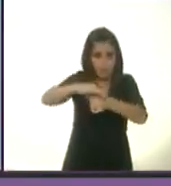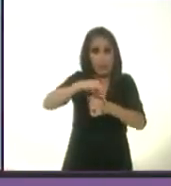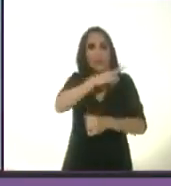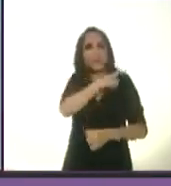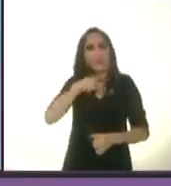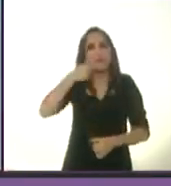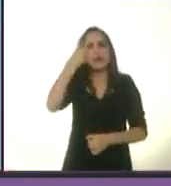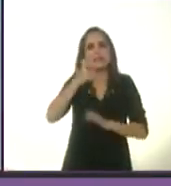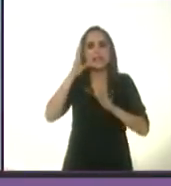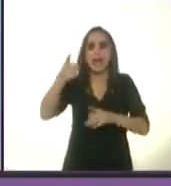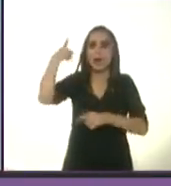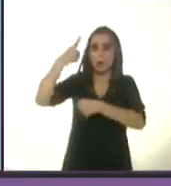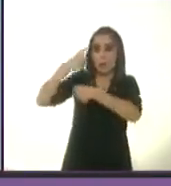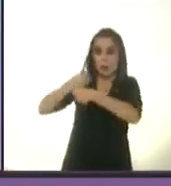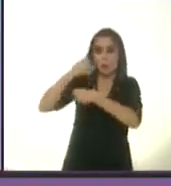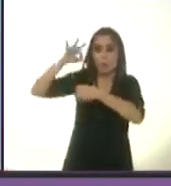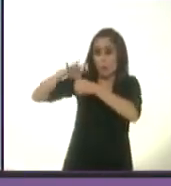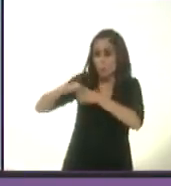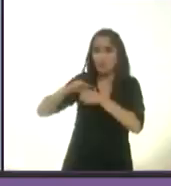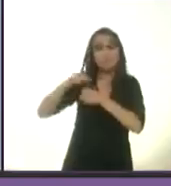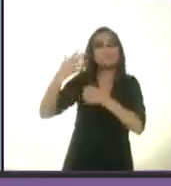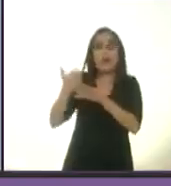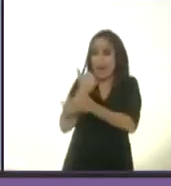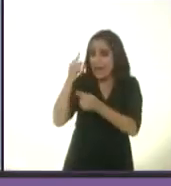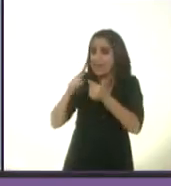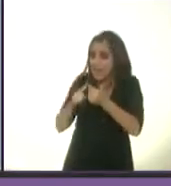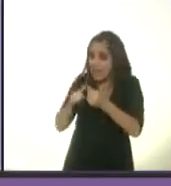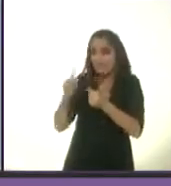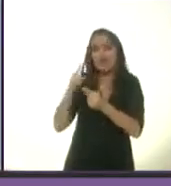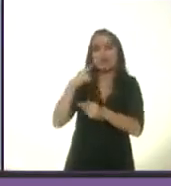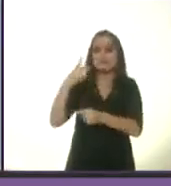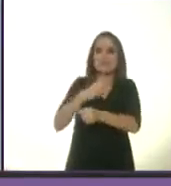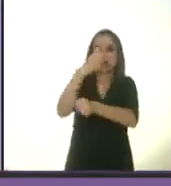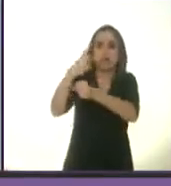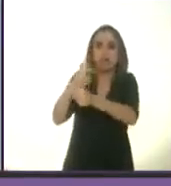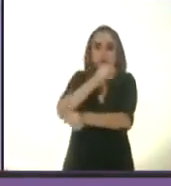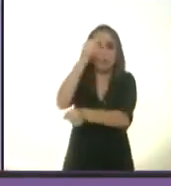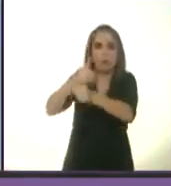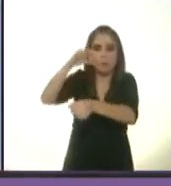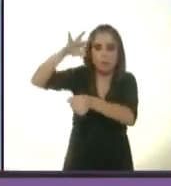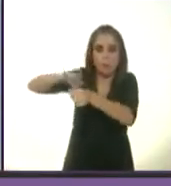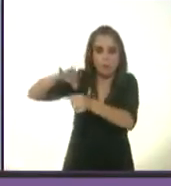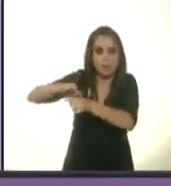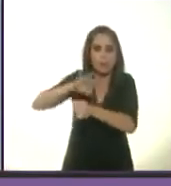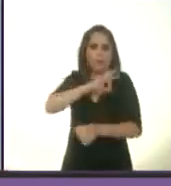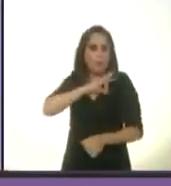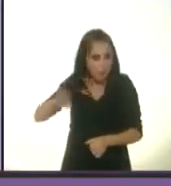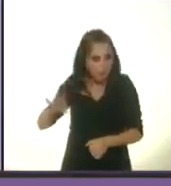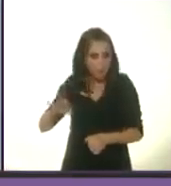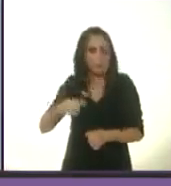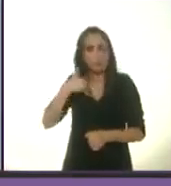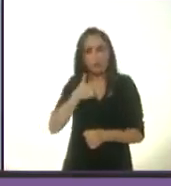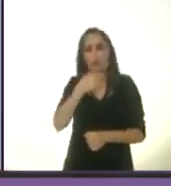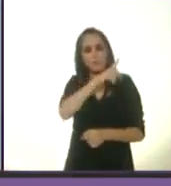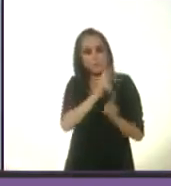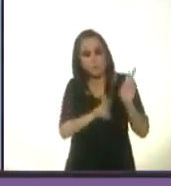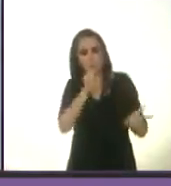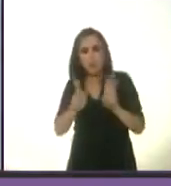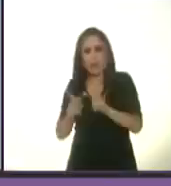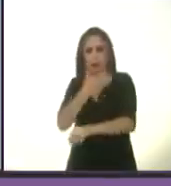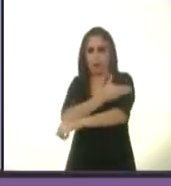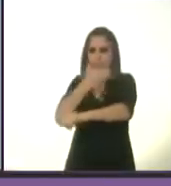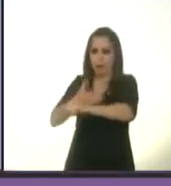con esa segunda vuelta electoral y yo quiero aprovechar este espacio para reiterar el llamado que he venido haciendo a mis compañeros aquí